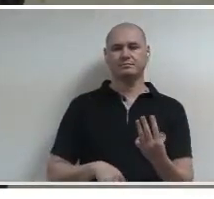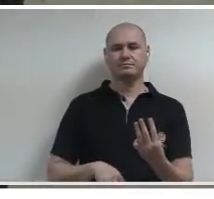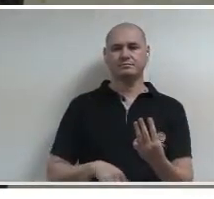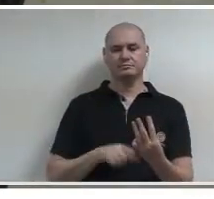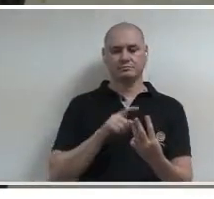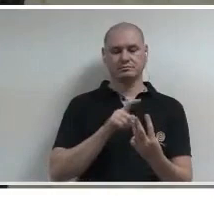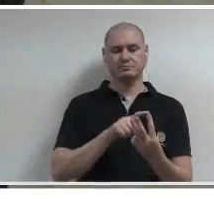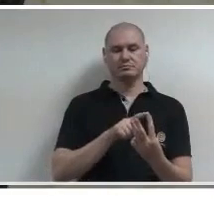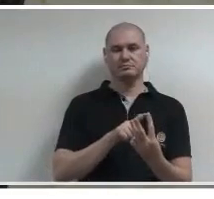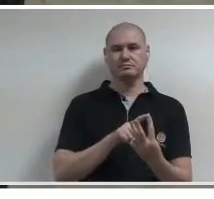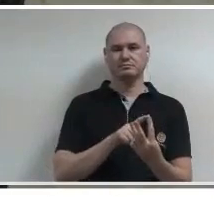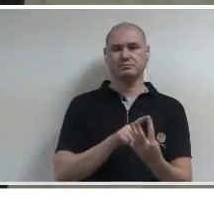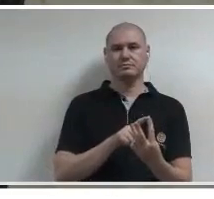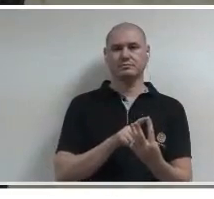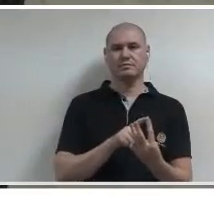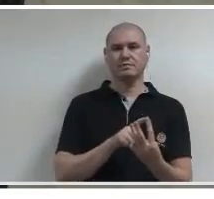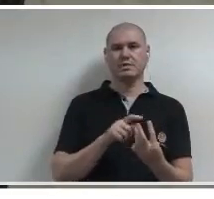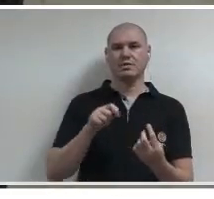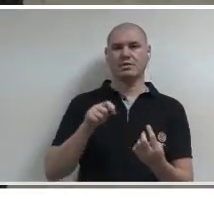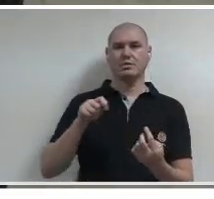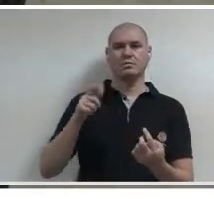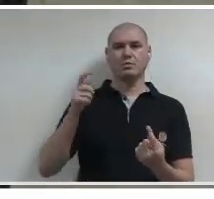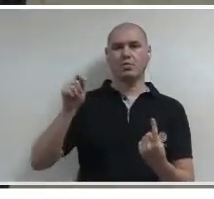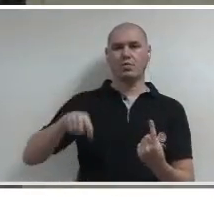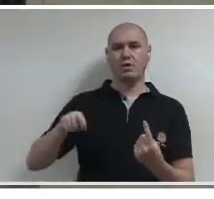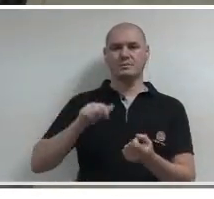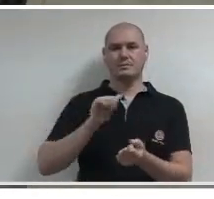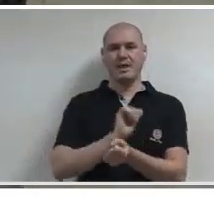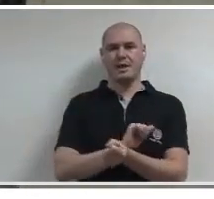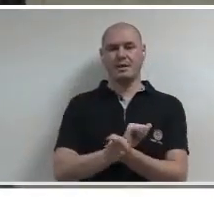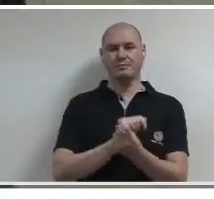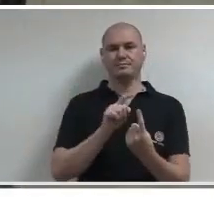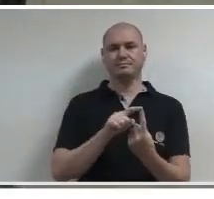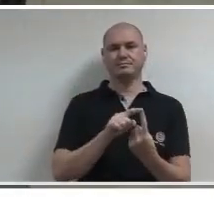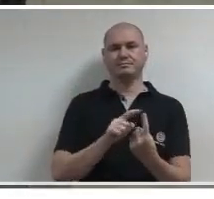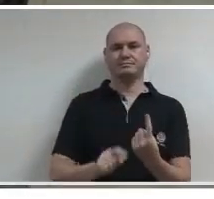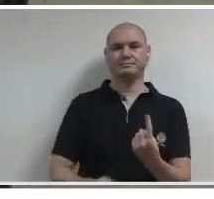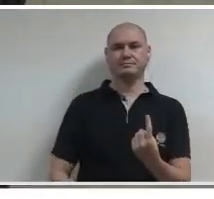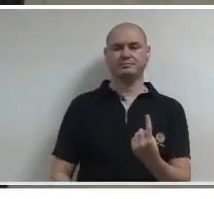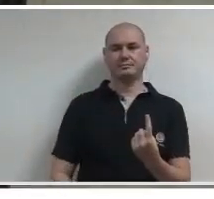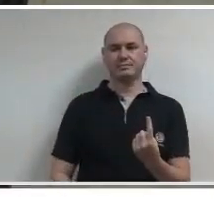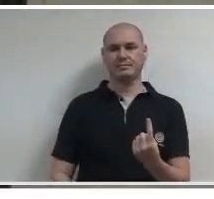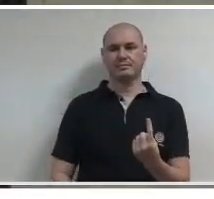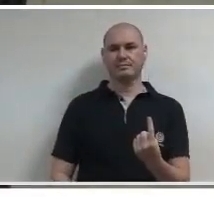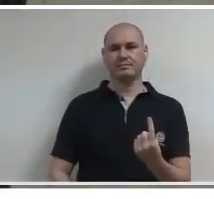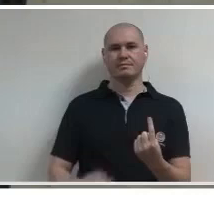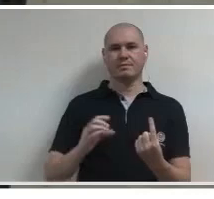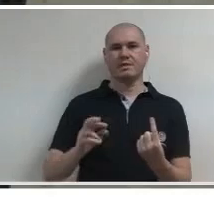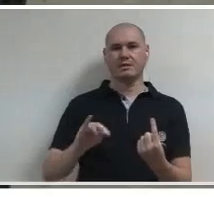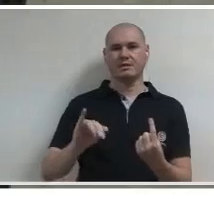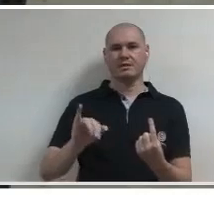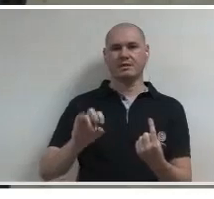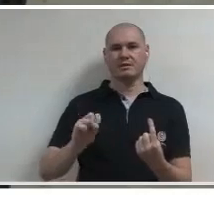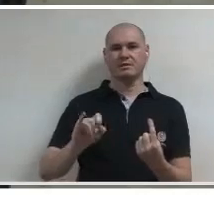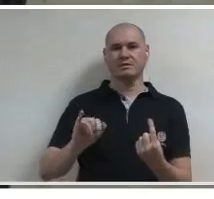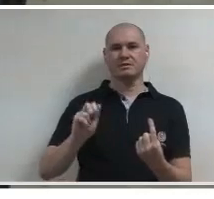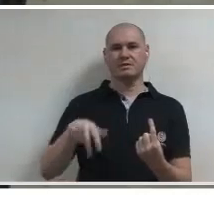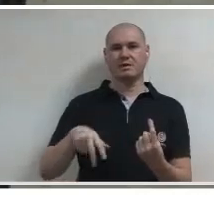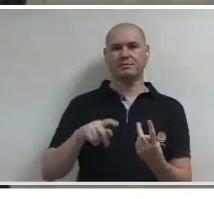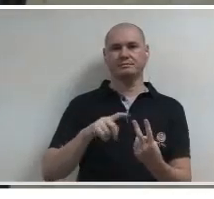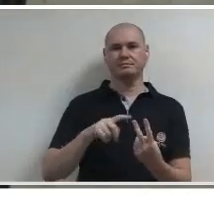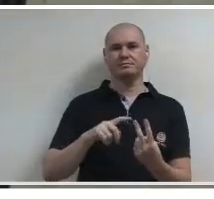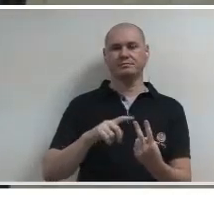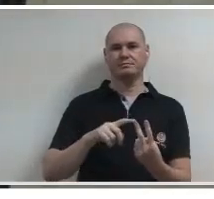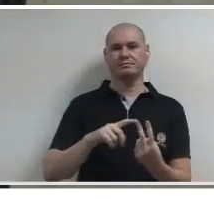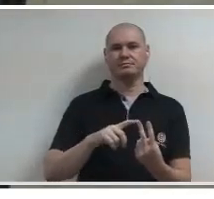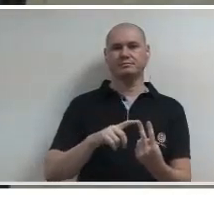una para juez. Pues ahí pese jurisdicción judicial Pepe Guaná, juez de lo penal, Ñeco Tevejina Coterna, pues